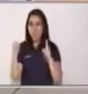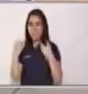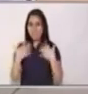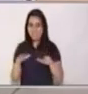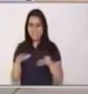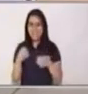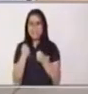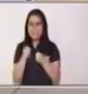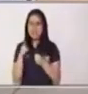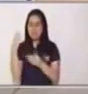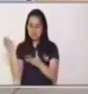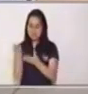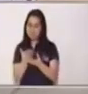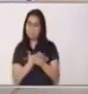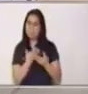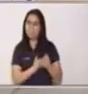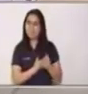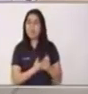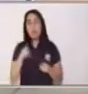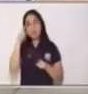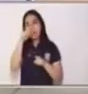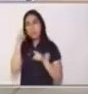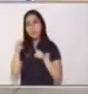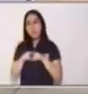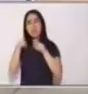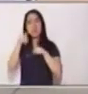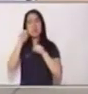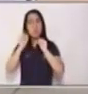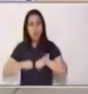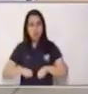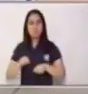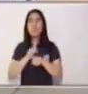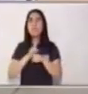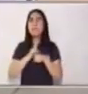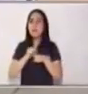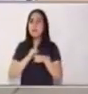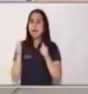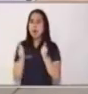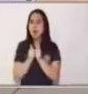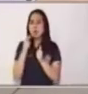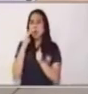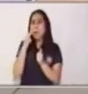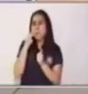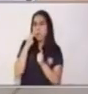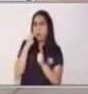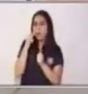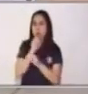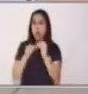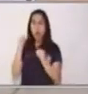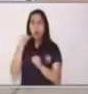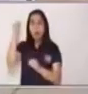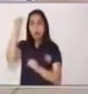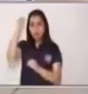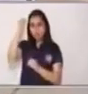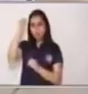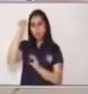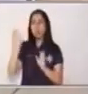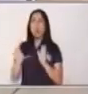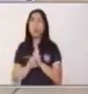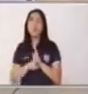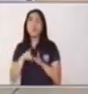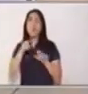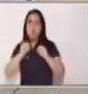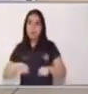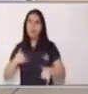también repasa con algún adulto qué fue lo que aprendiste en casa. Puedes jugar en formular algunas